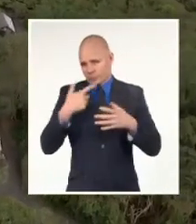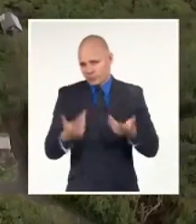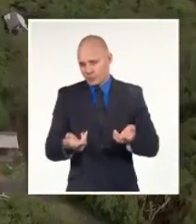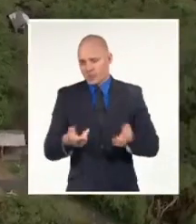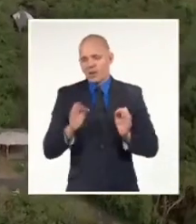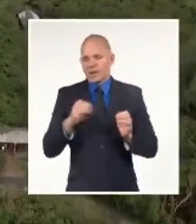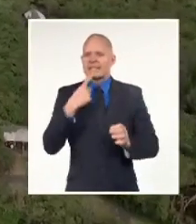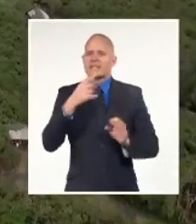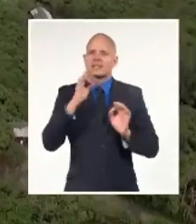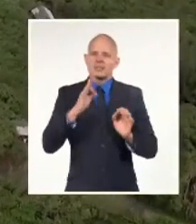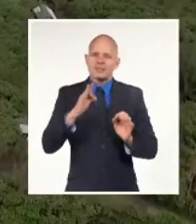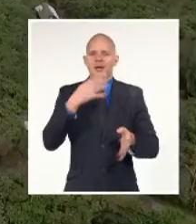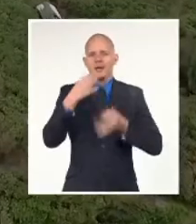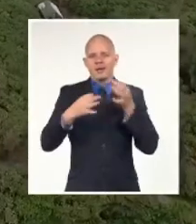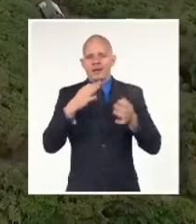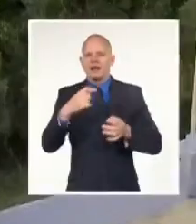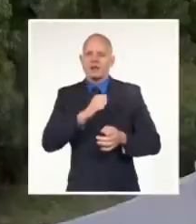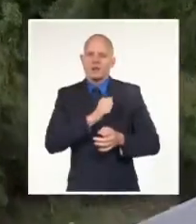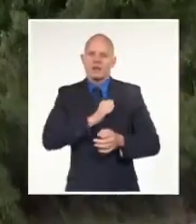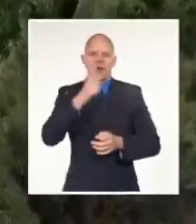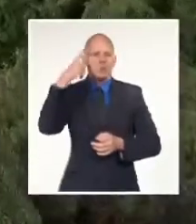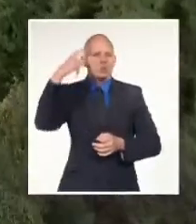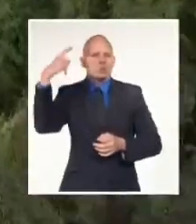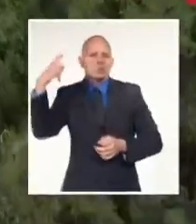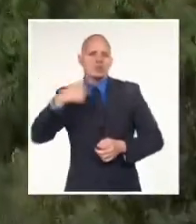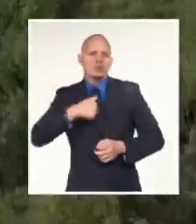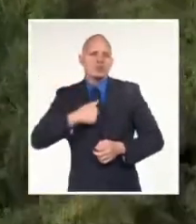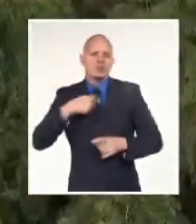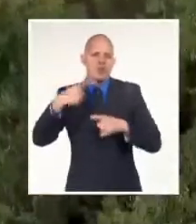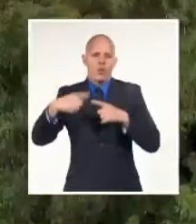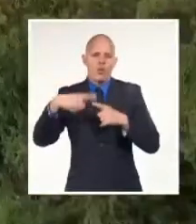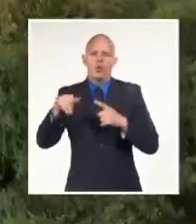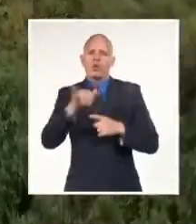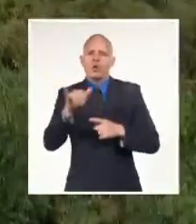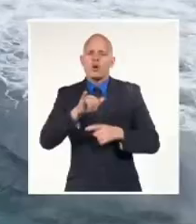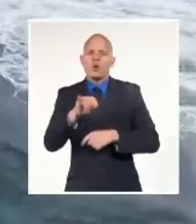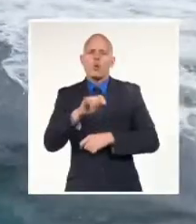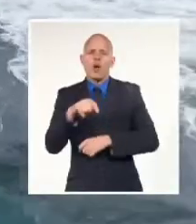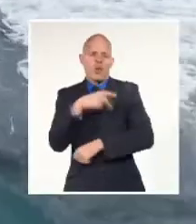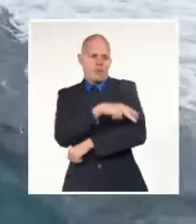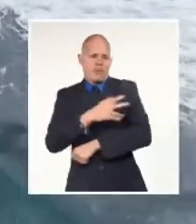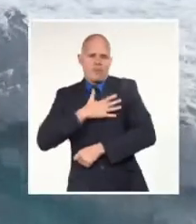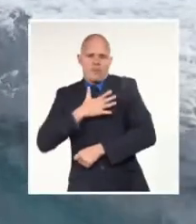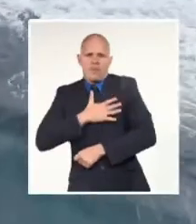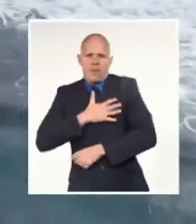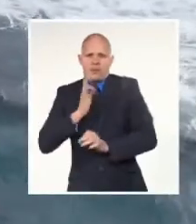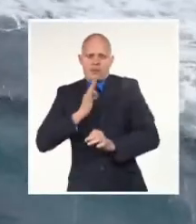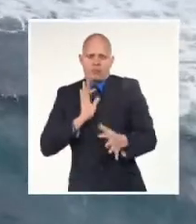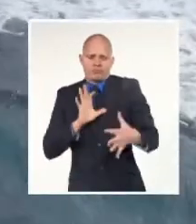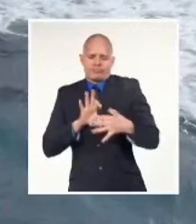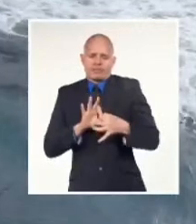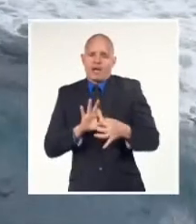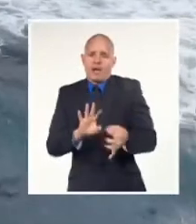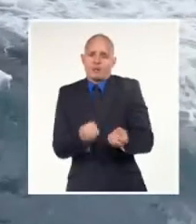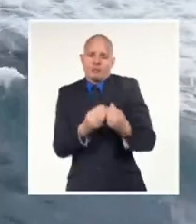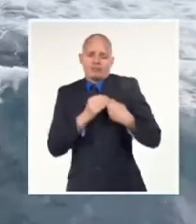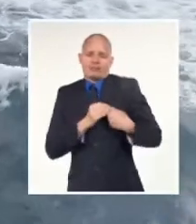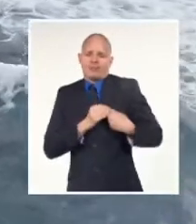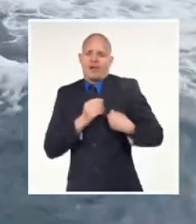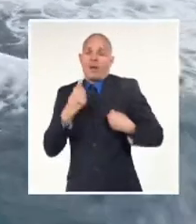sol, la patria que llevas dentro de tu verso y